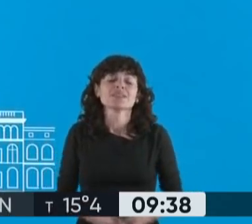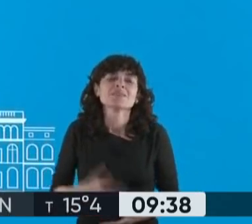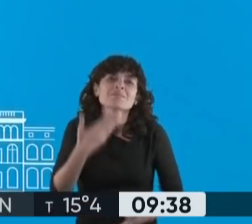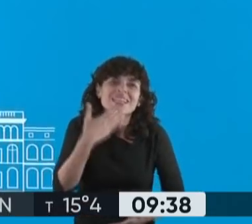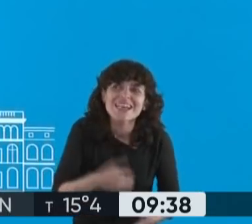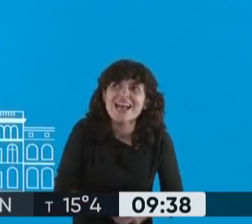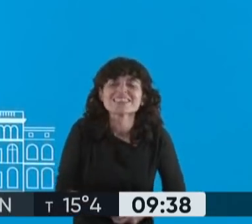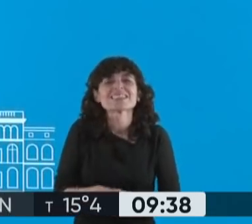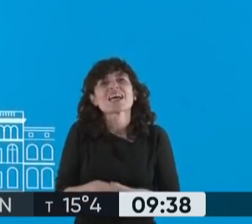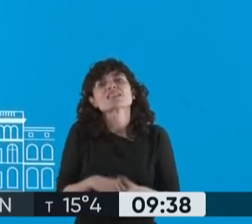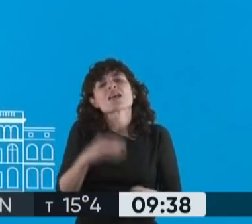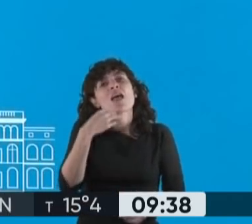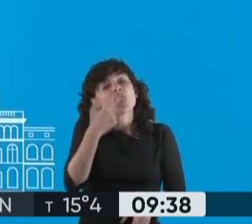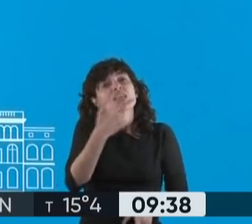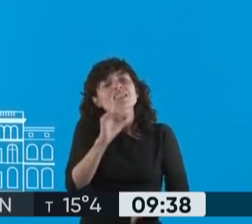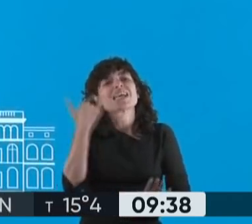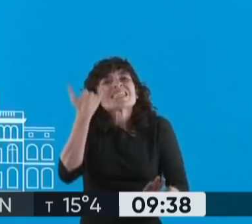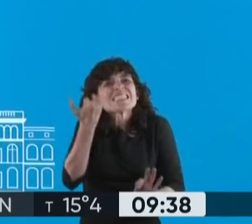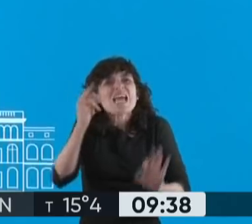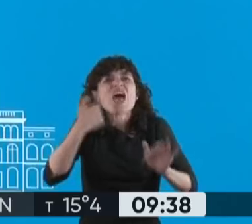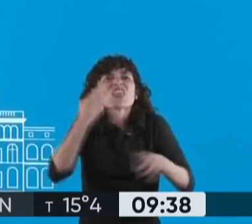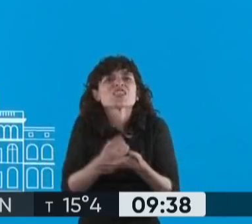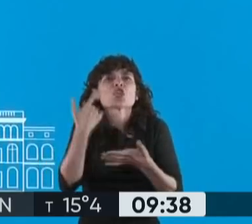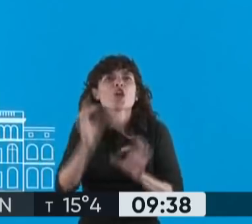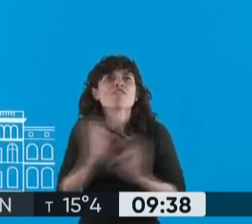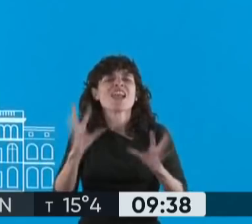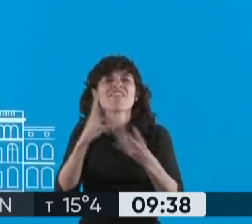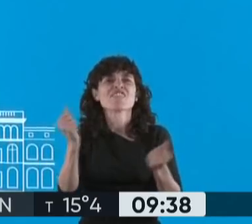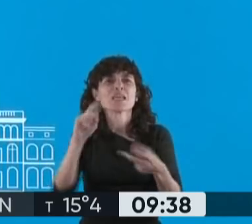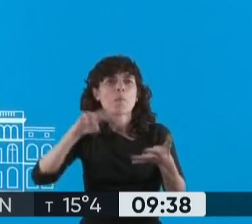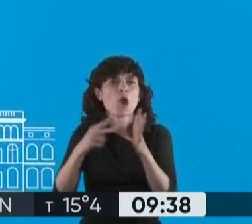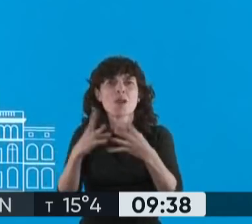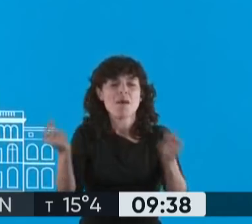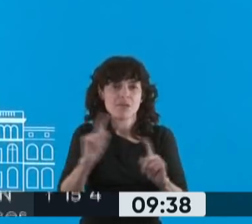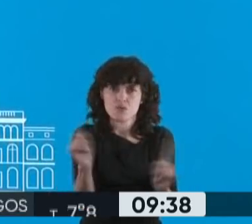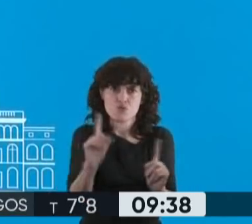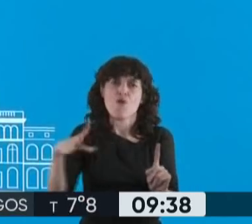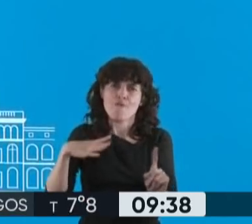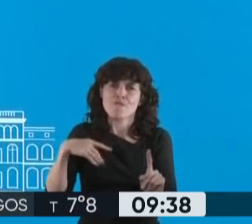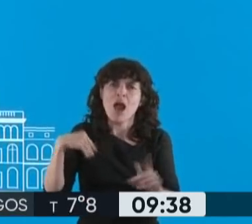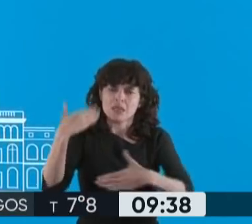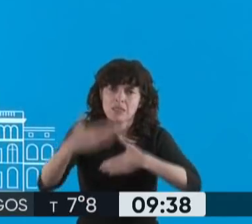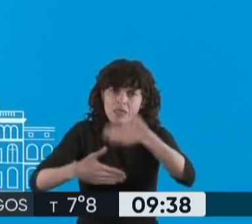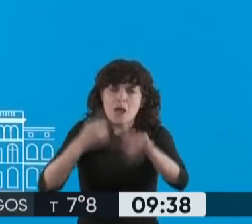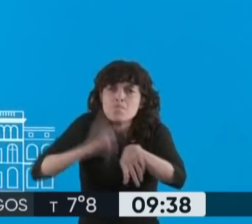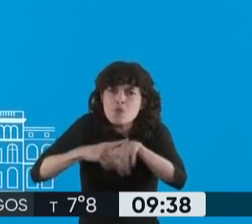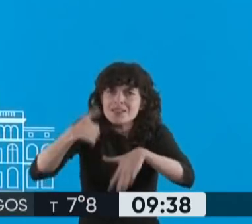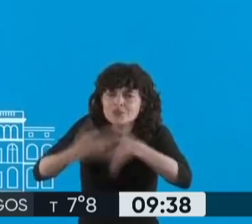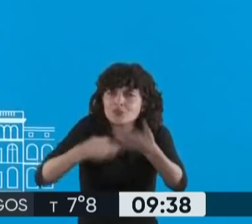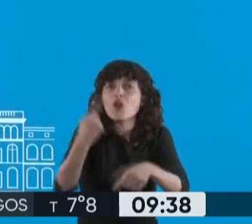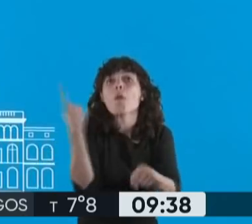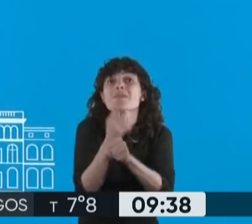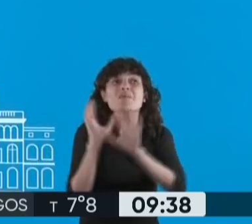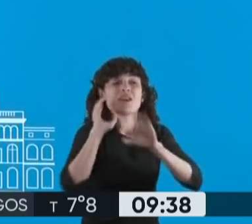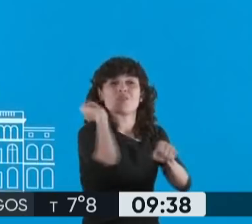nunca digas qué buen viaje hasta que no estás de vuelta en tu casa. Entonces, vamos a esperar que se aprueben diputados primero y